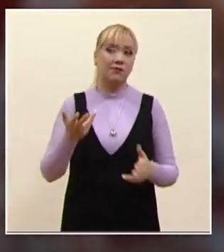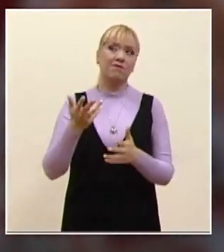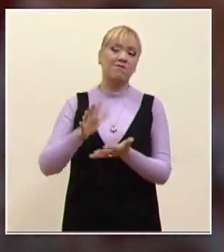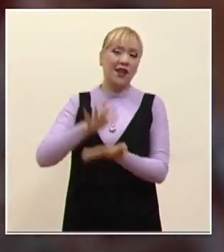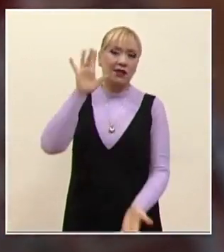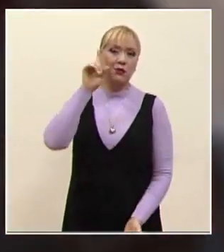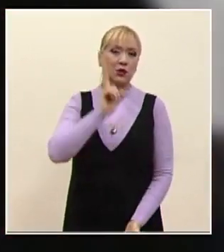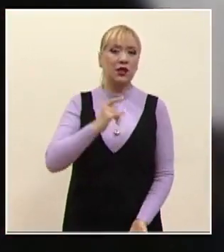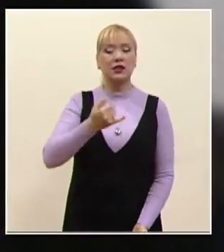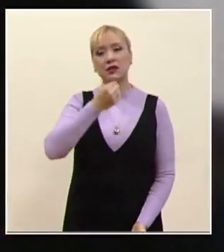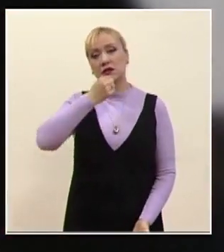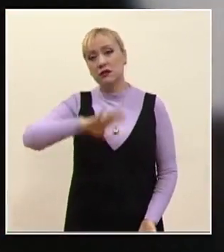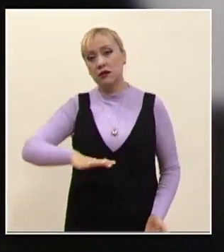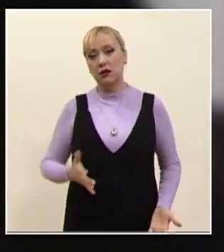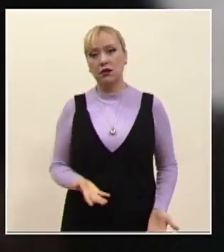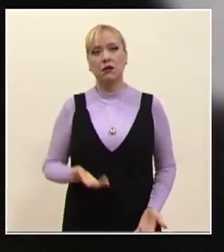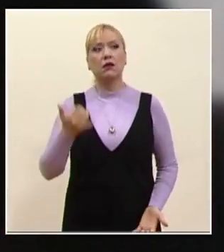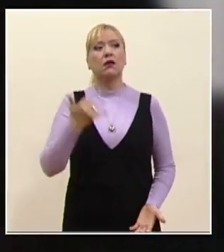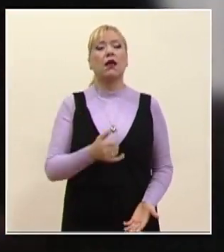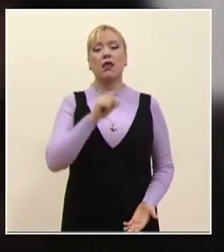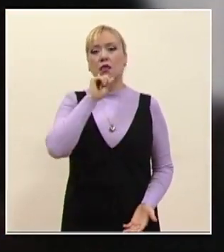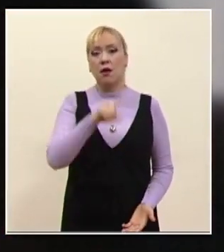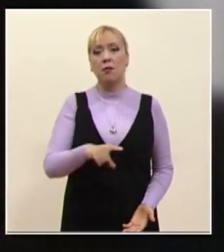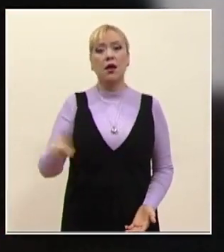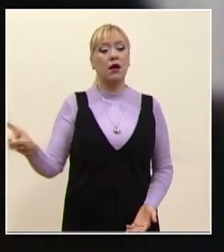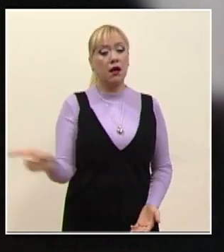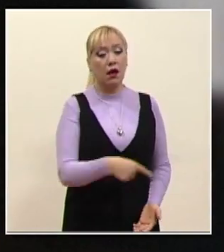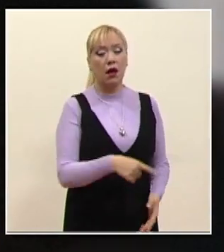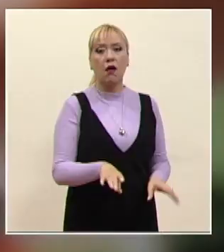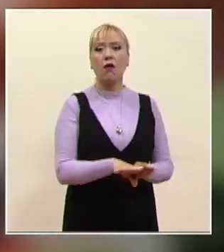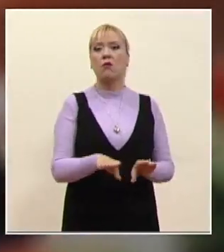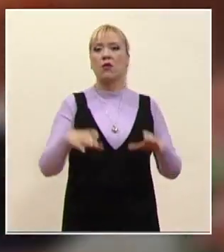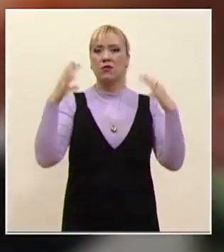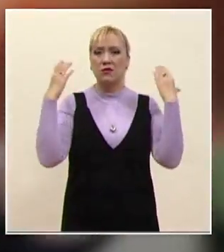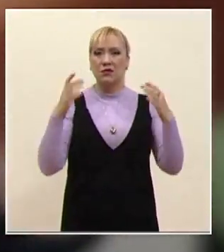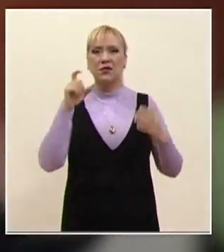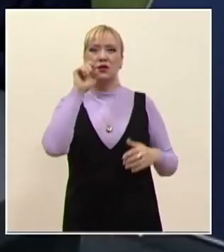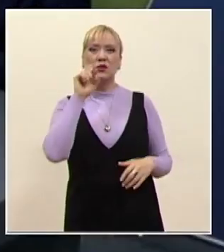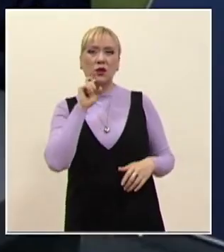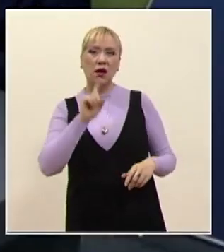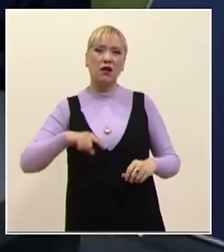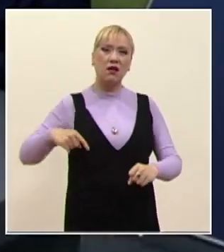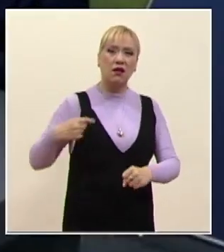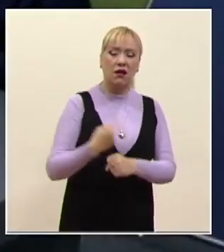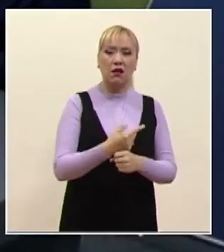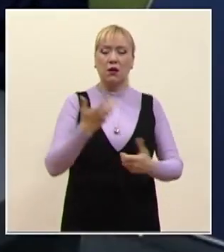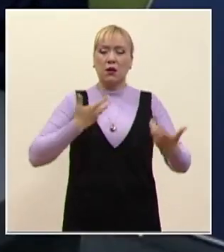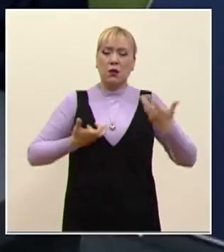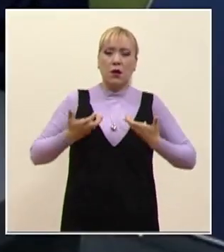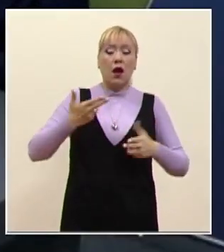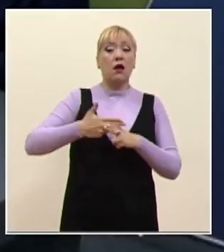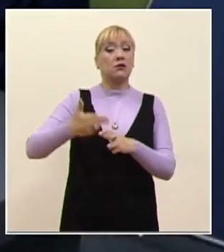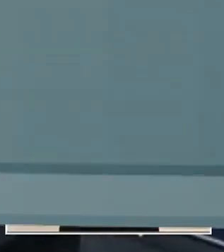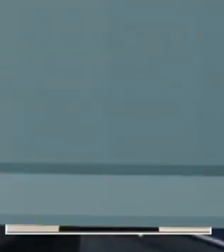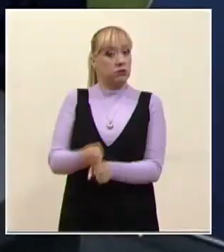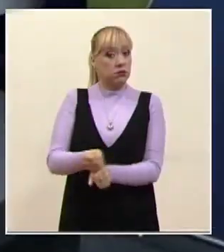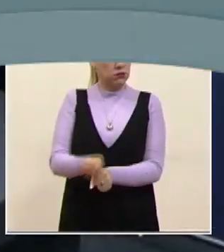y niñas. Además, son sometidas a violencia sexual, física, psicológica y a tortura.